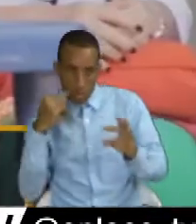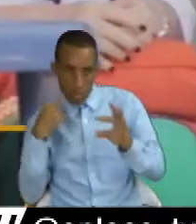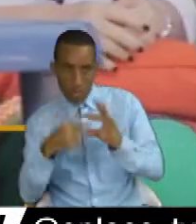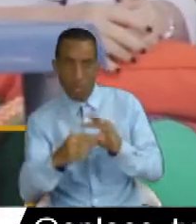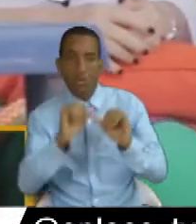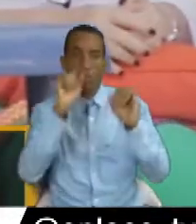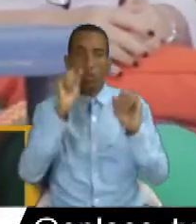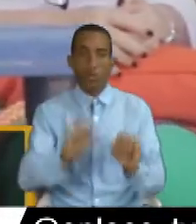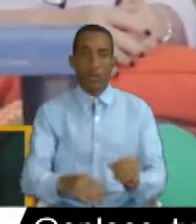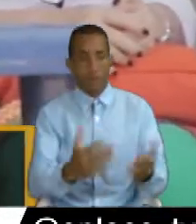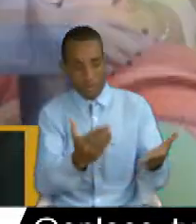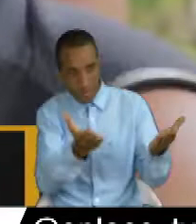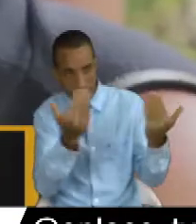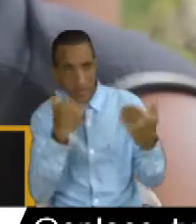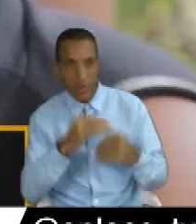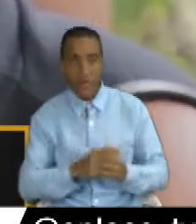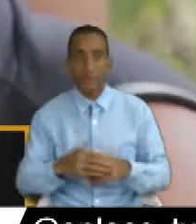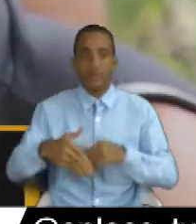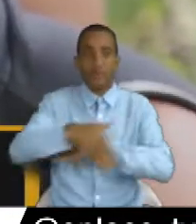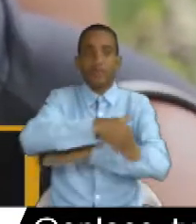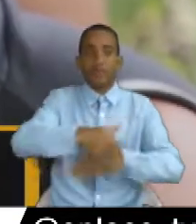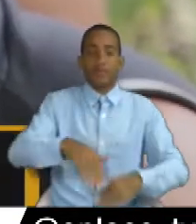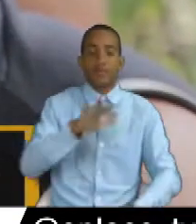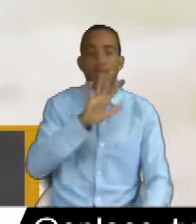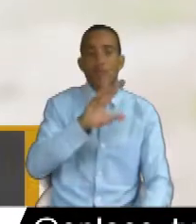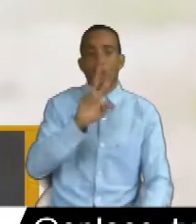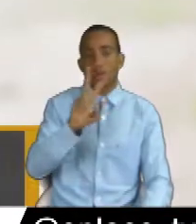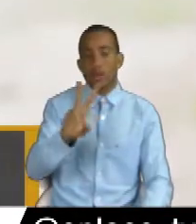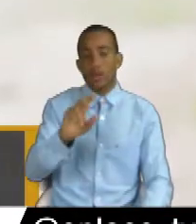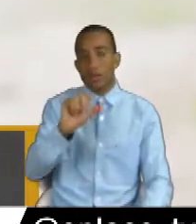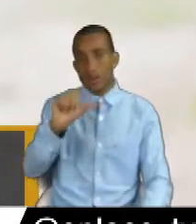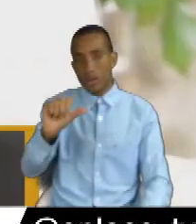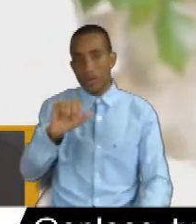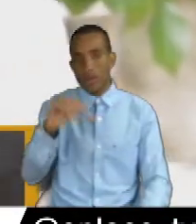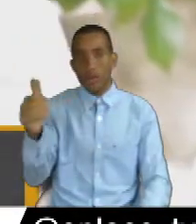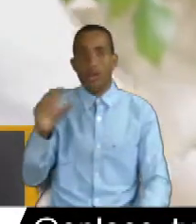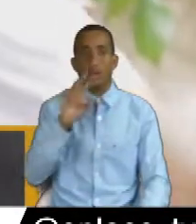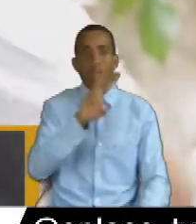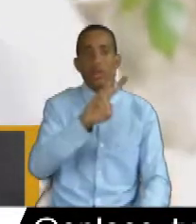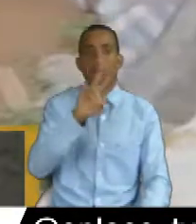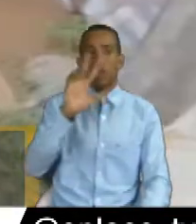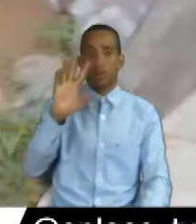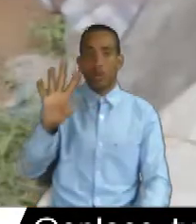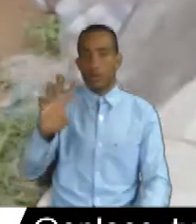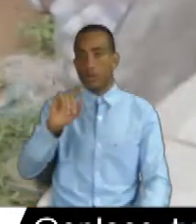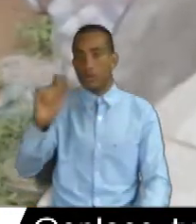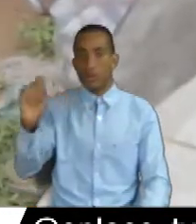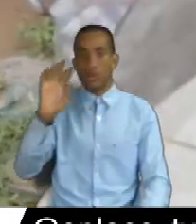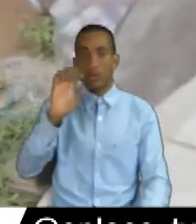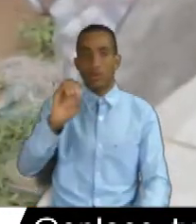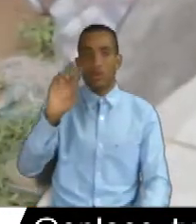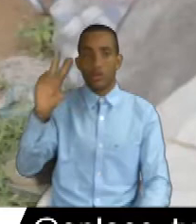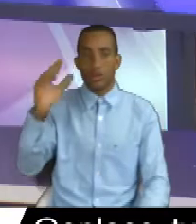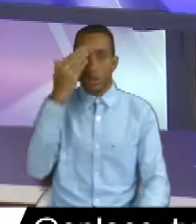nuestra entidad ubicada en la calle 52A, número 2405, frente al Parque Camilo